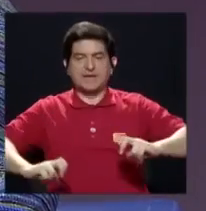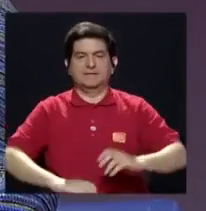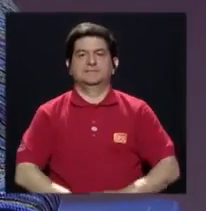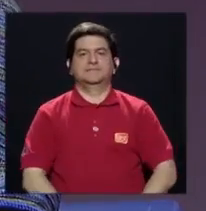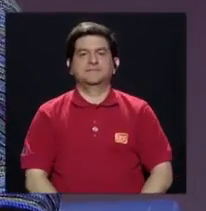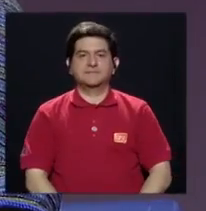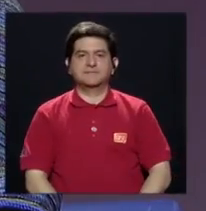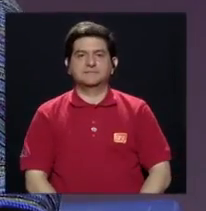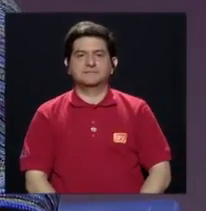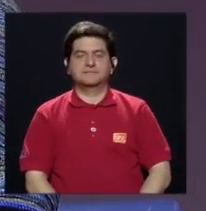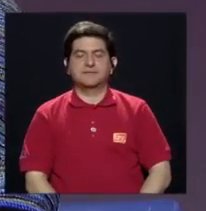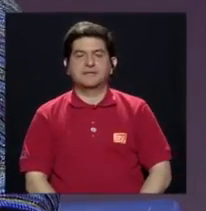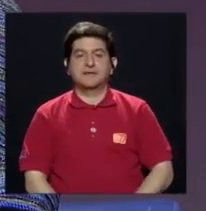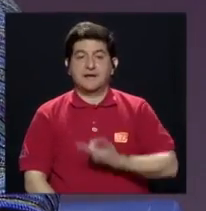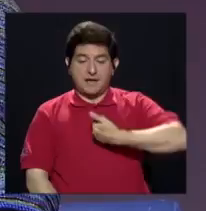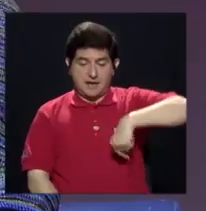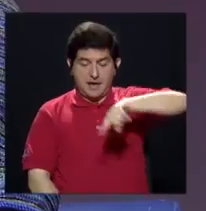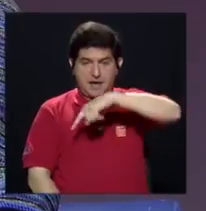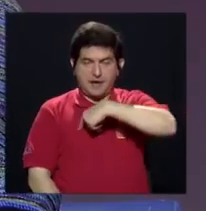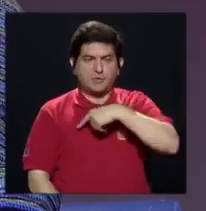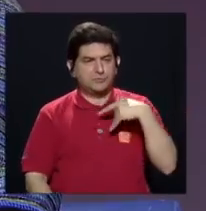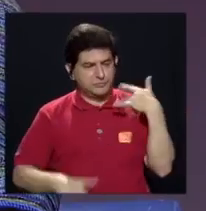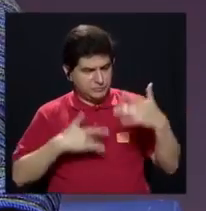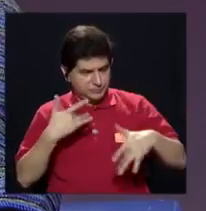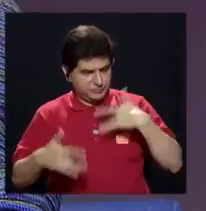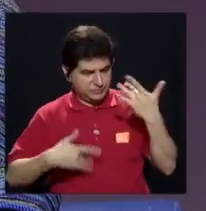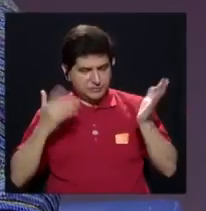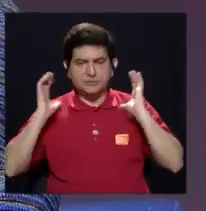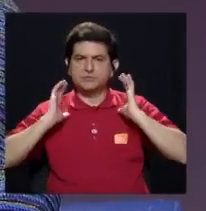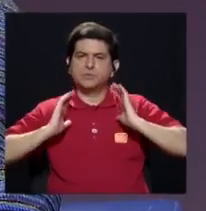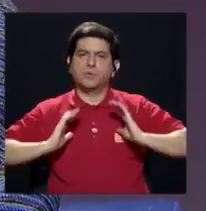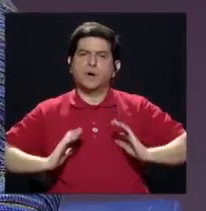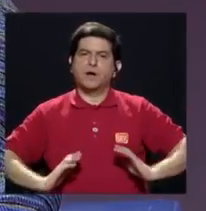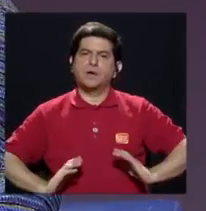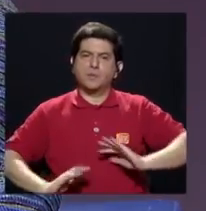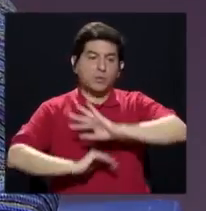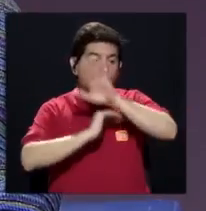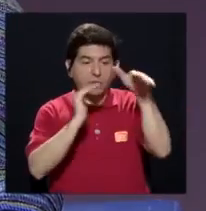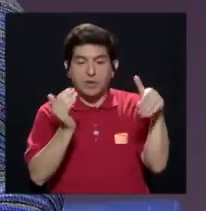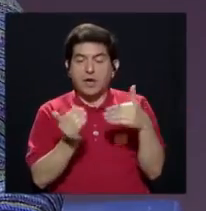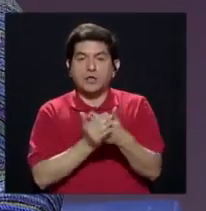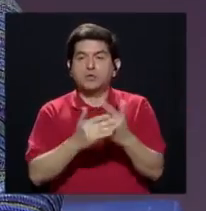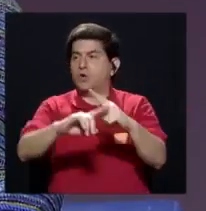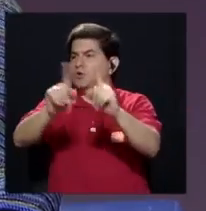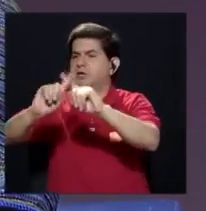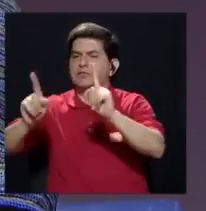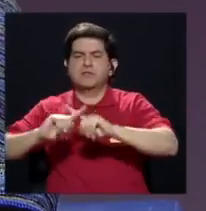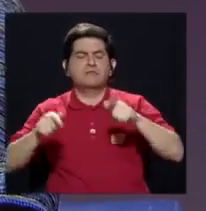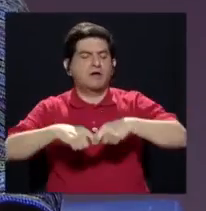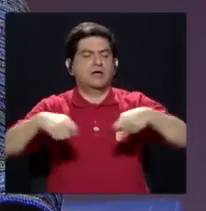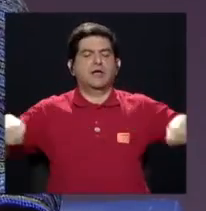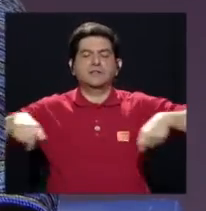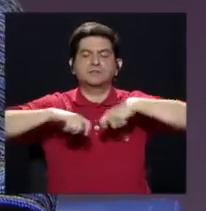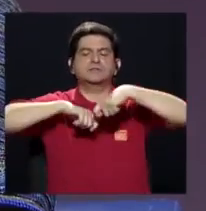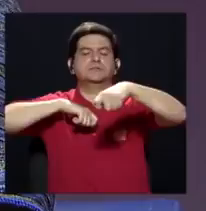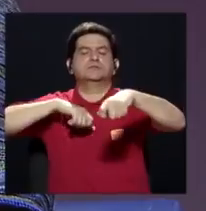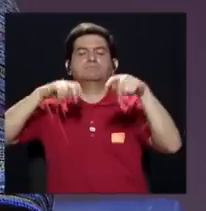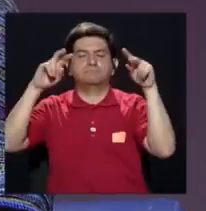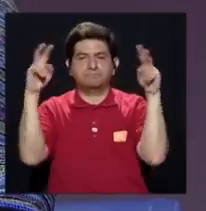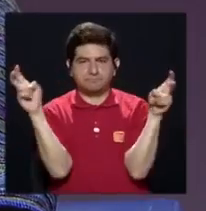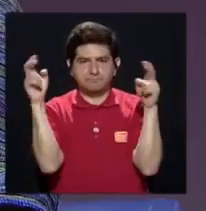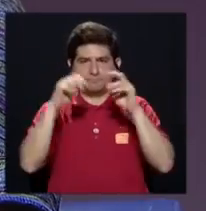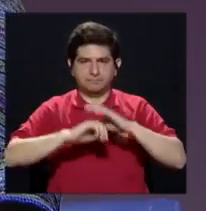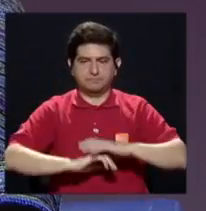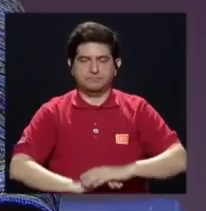que nos nos ponen a sentir el cuerpo digamos en toda su pluridimensionalidad o en todas sus diferentes